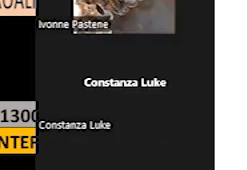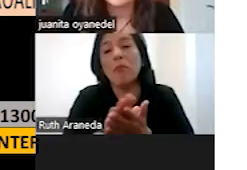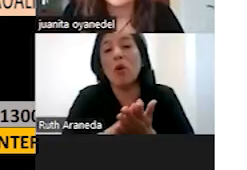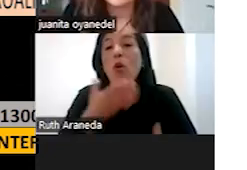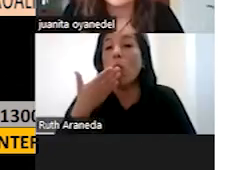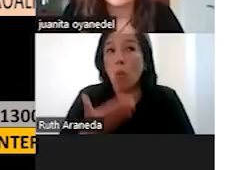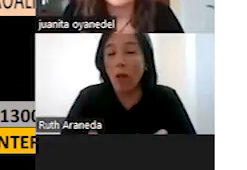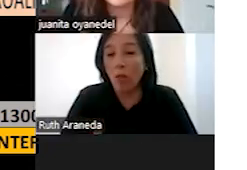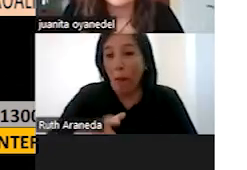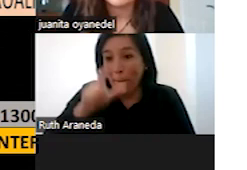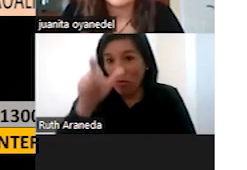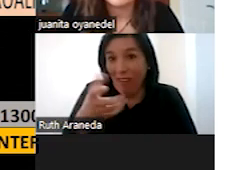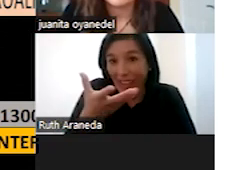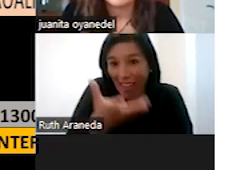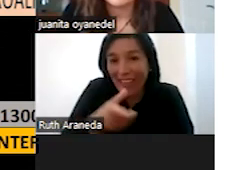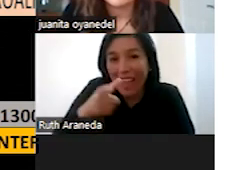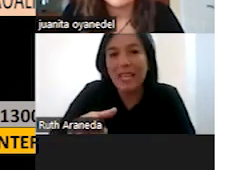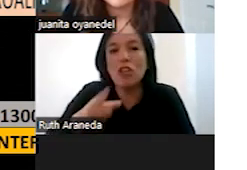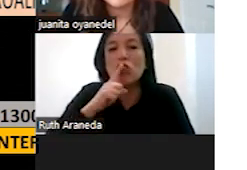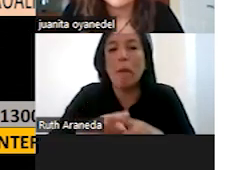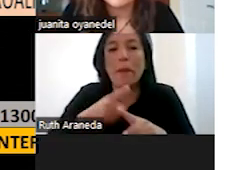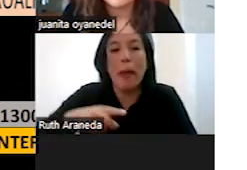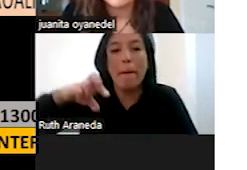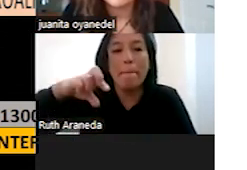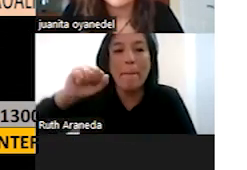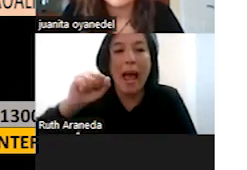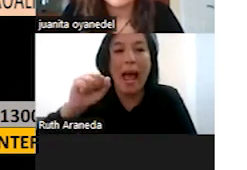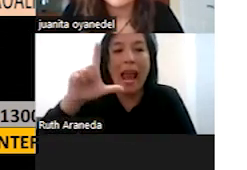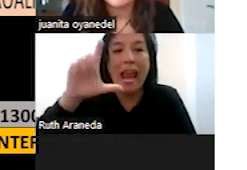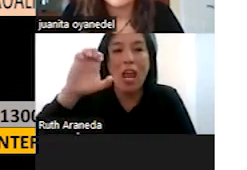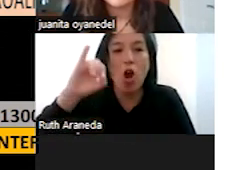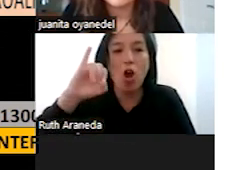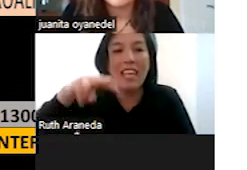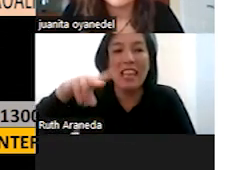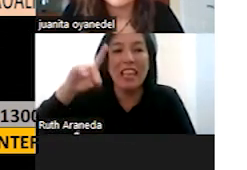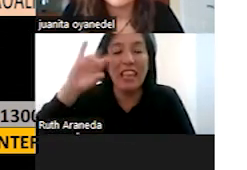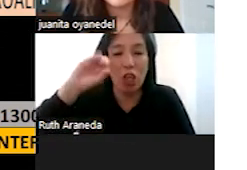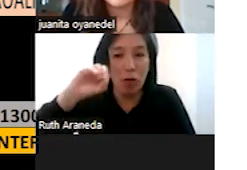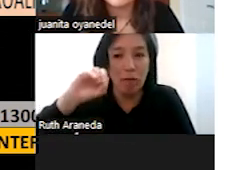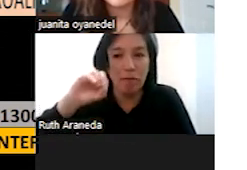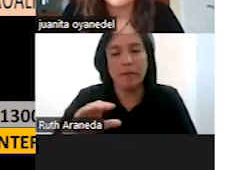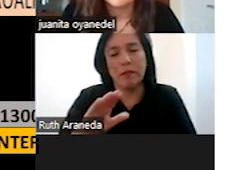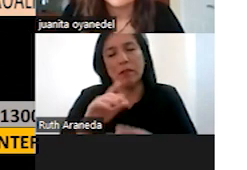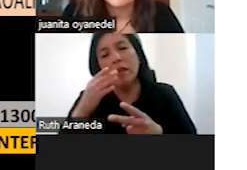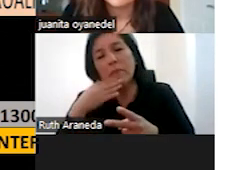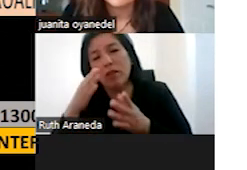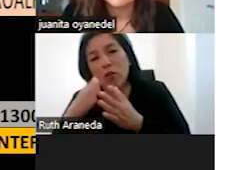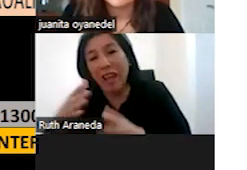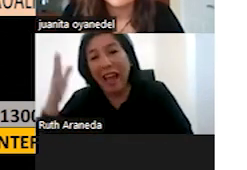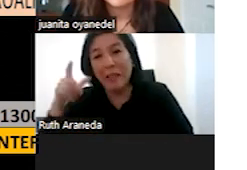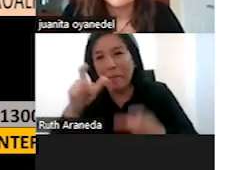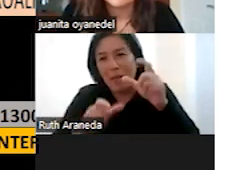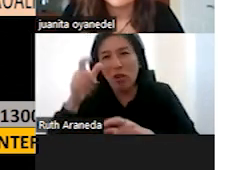paleoindio. Y de ahí, durante el Holoceno, tenemos dos grandes periodos. El periodo arcaico, que es de cazadores,